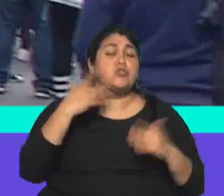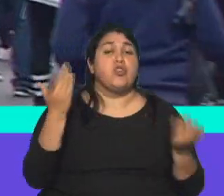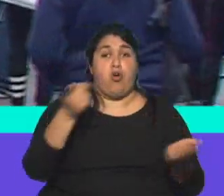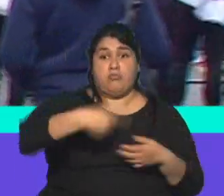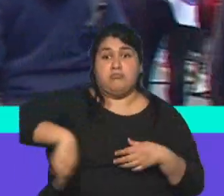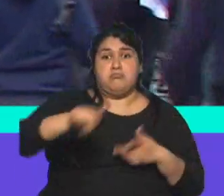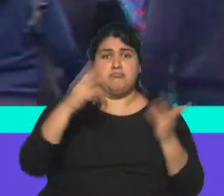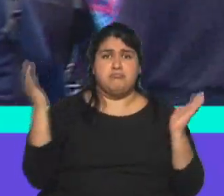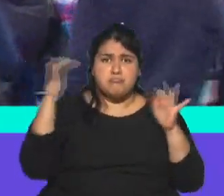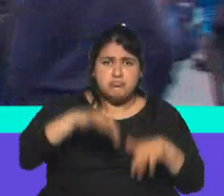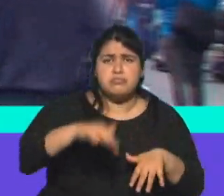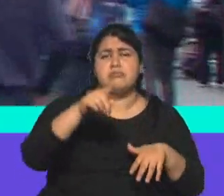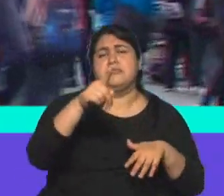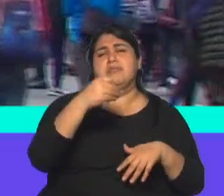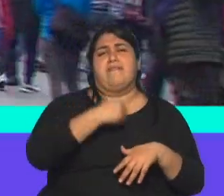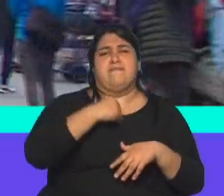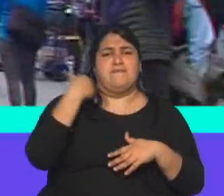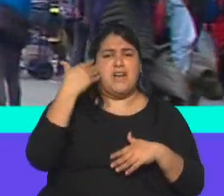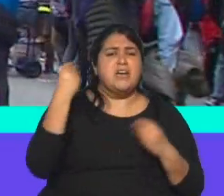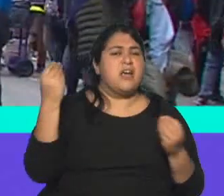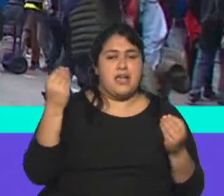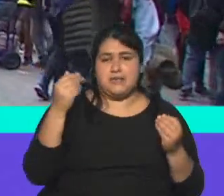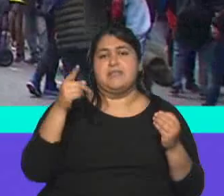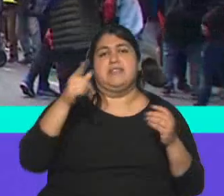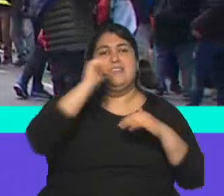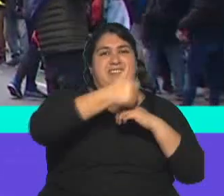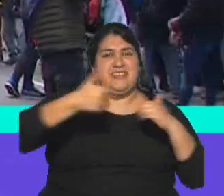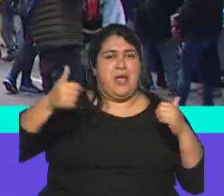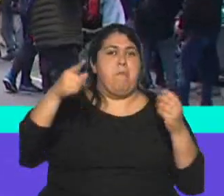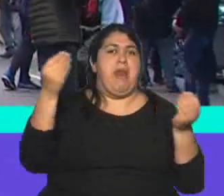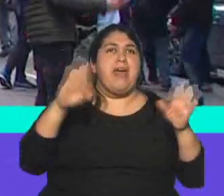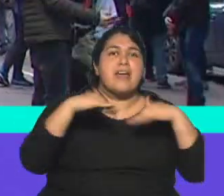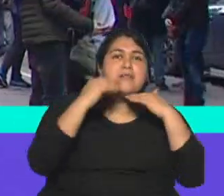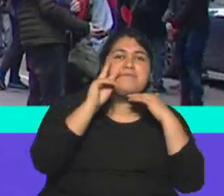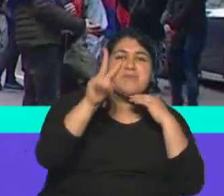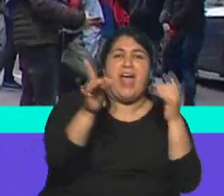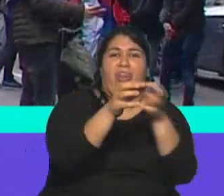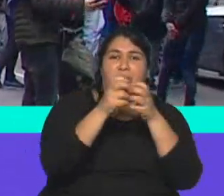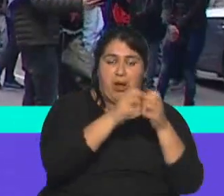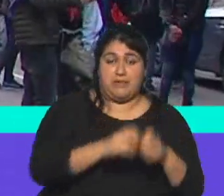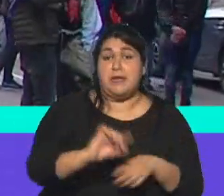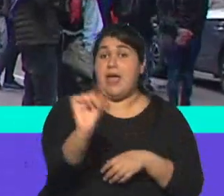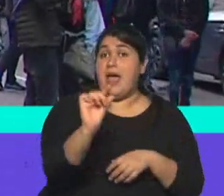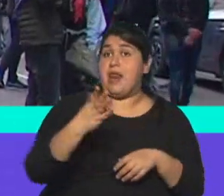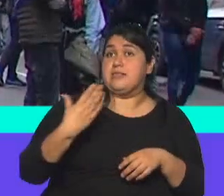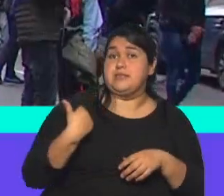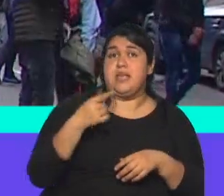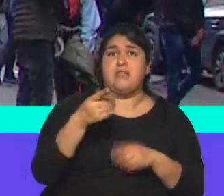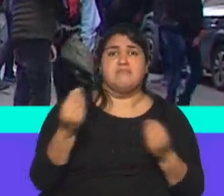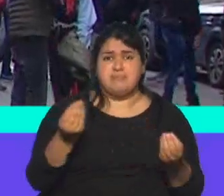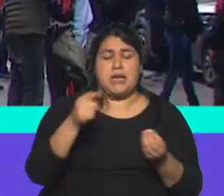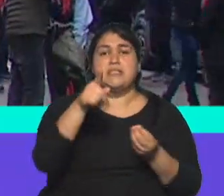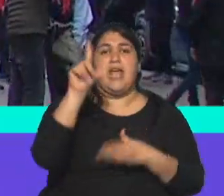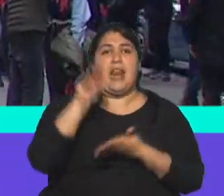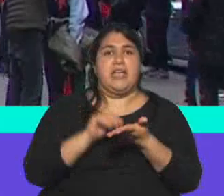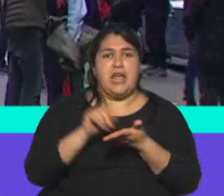montado un escenario donde se va a transmitir el debate y están a la espera. Pero hace instantes, minutos antes de entrar a la